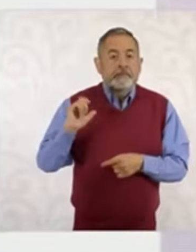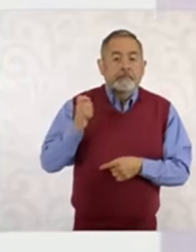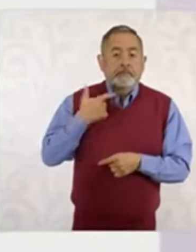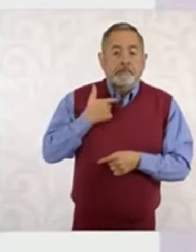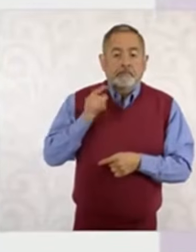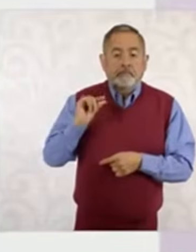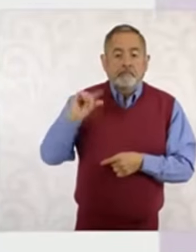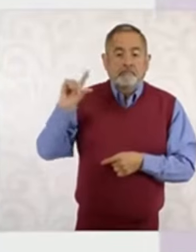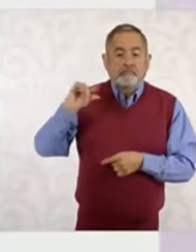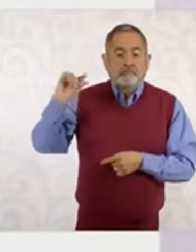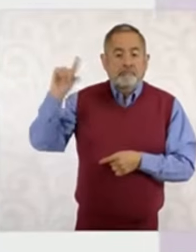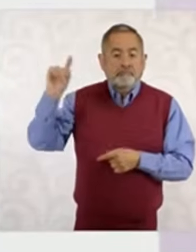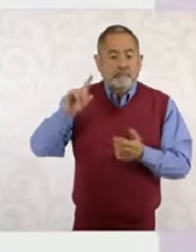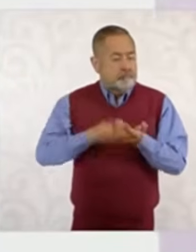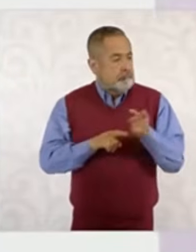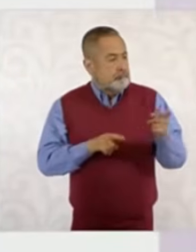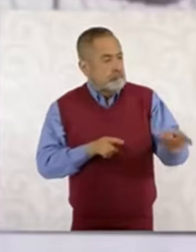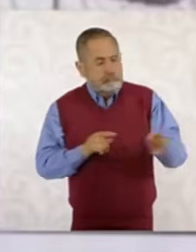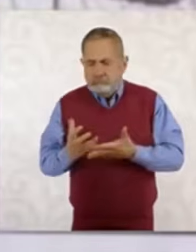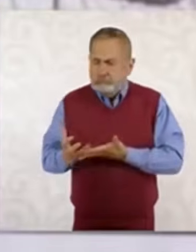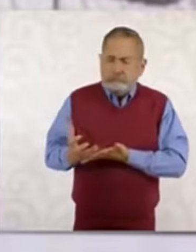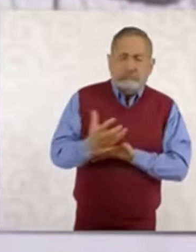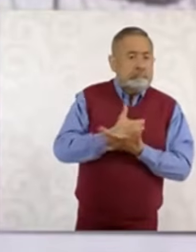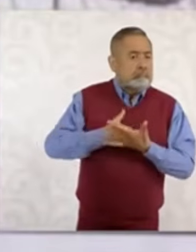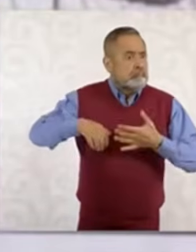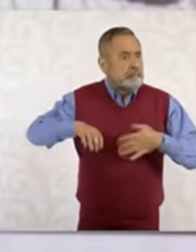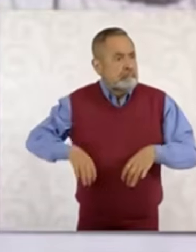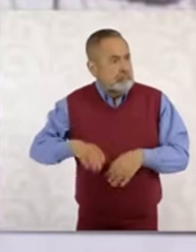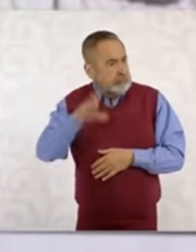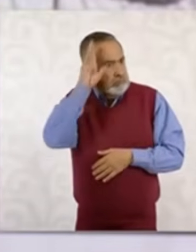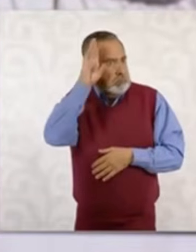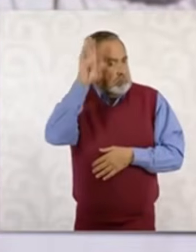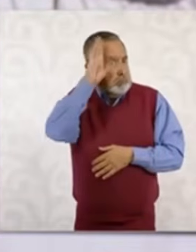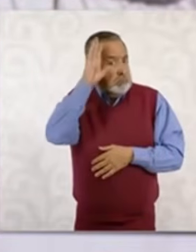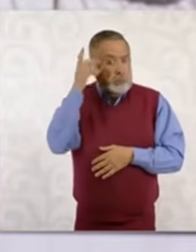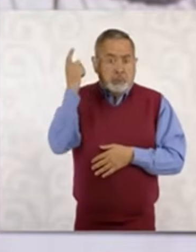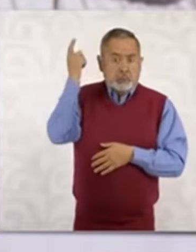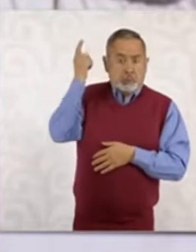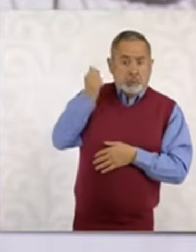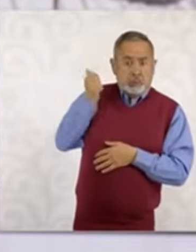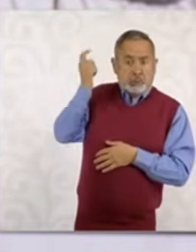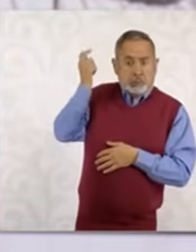altos mandos que en la actualidad están recibiendo pensiones